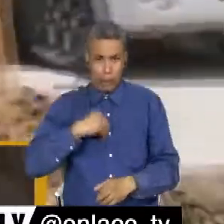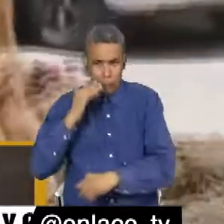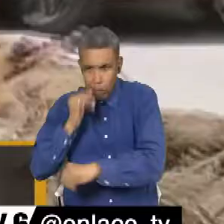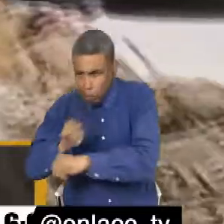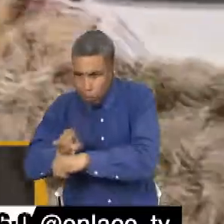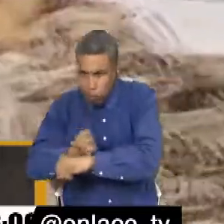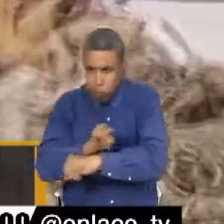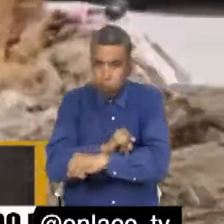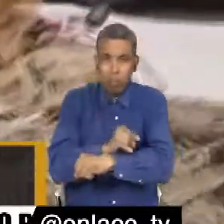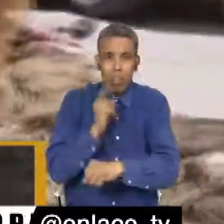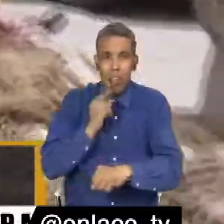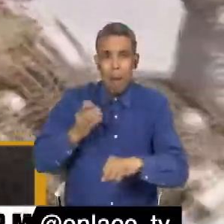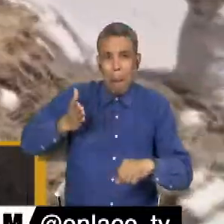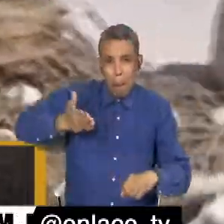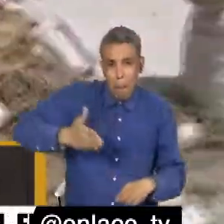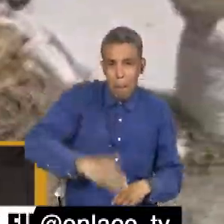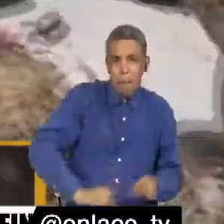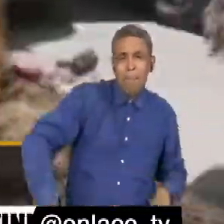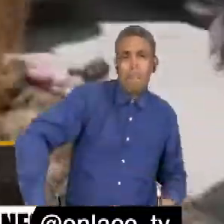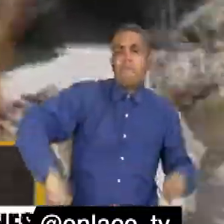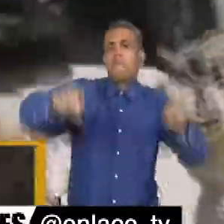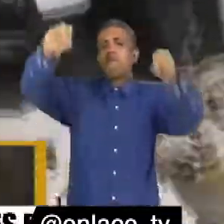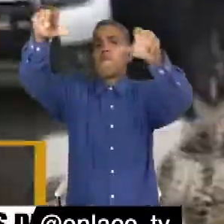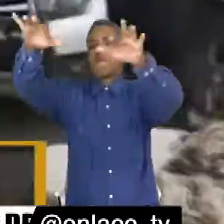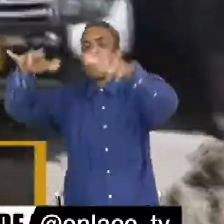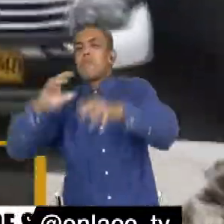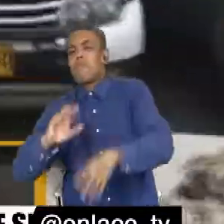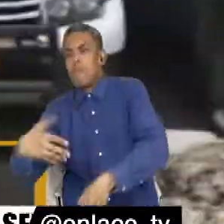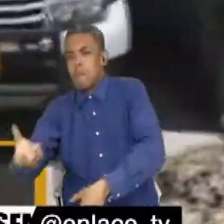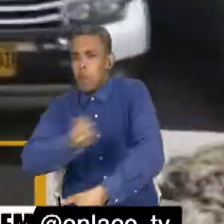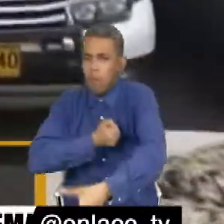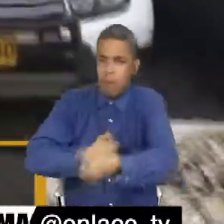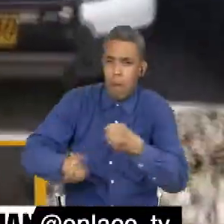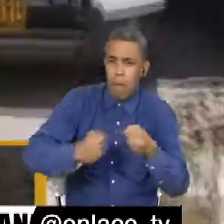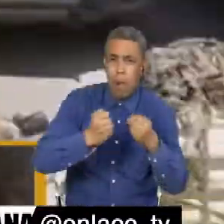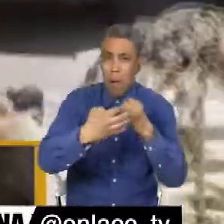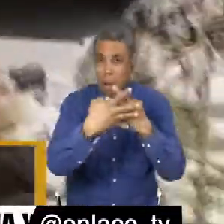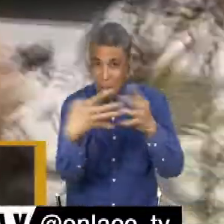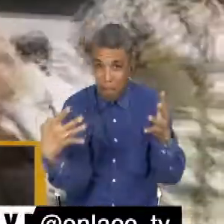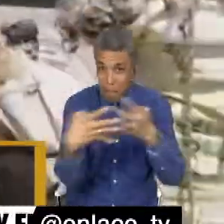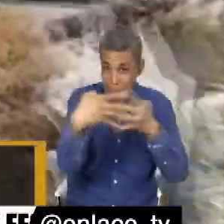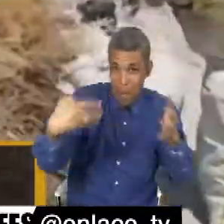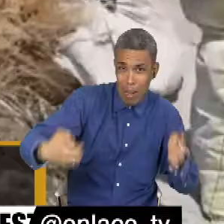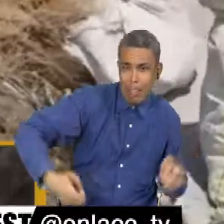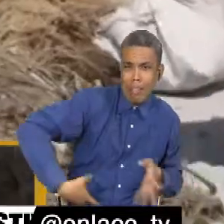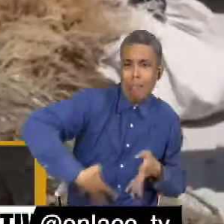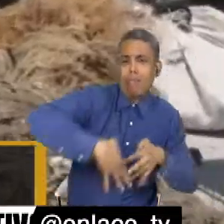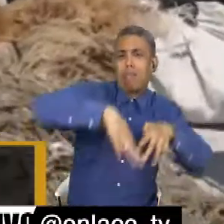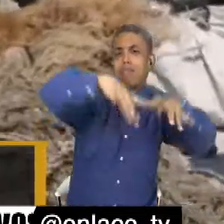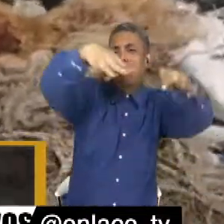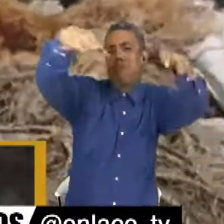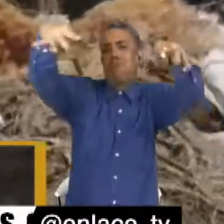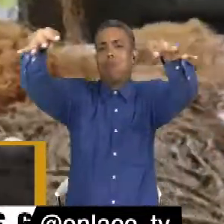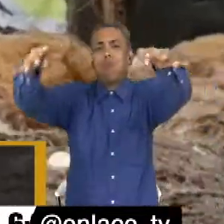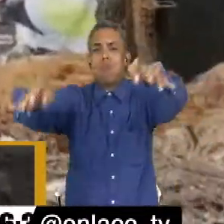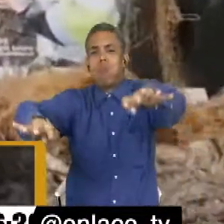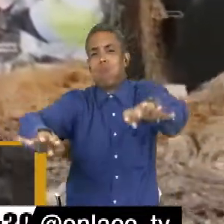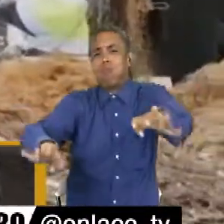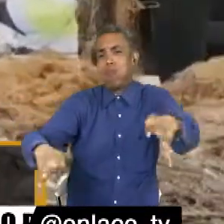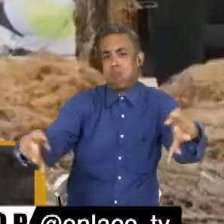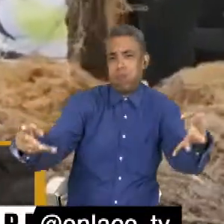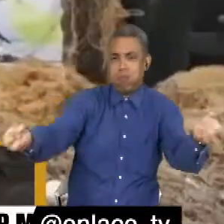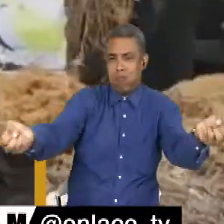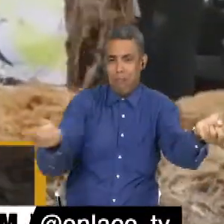río Magdalena y sus bocatomas, más de 3.000 metros de trasmayo con el que algunos pescadores realizaban la práctica